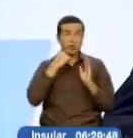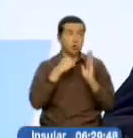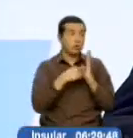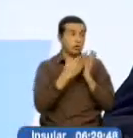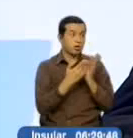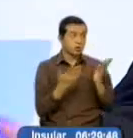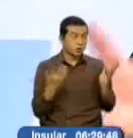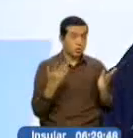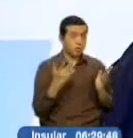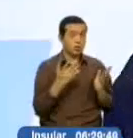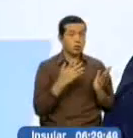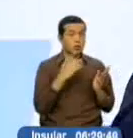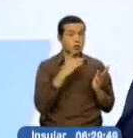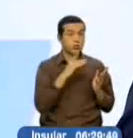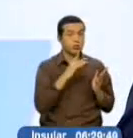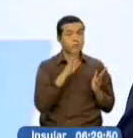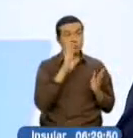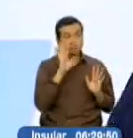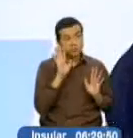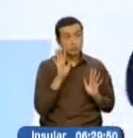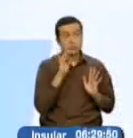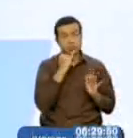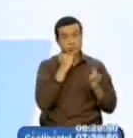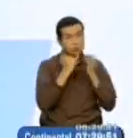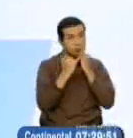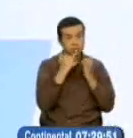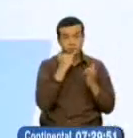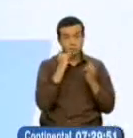incumple, como todo órgano de control,